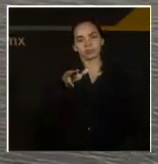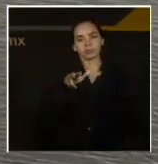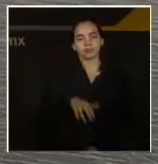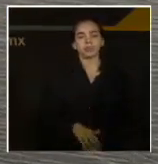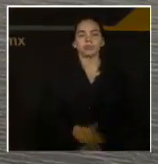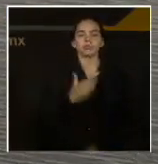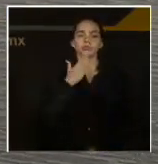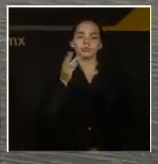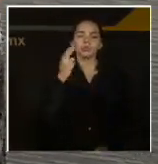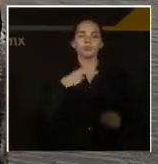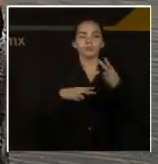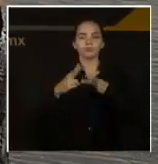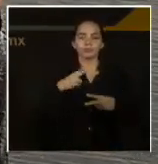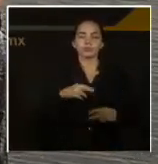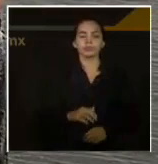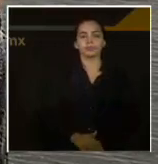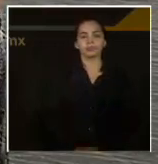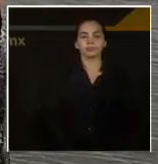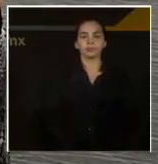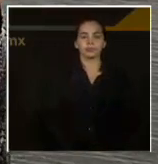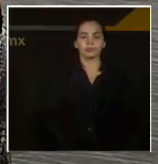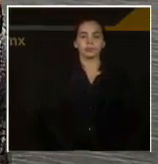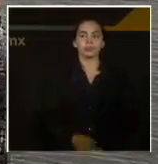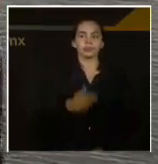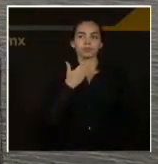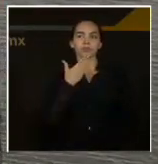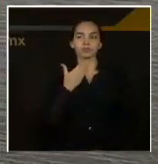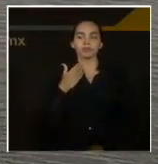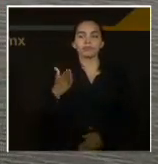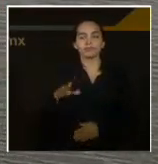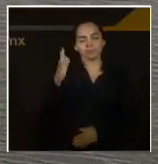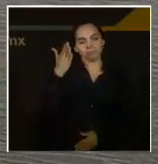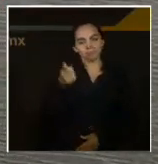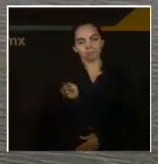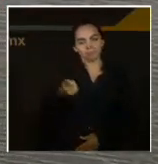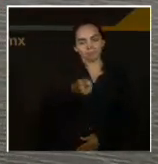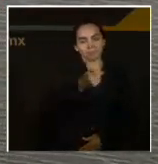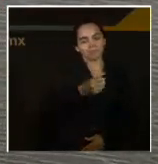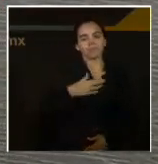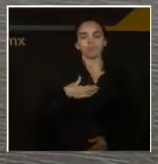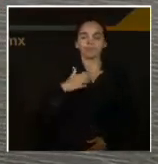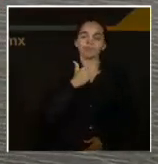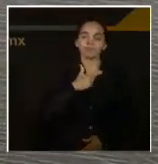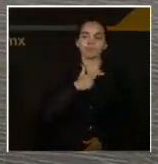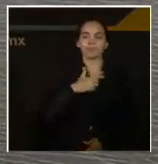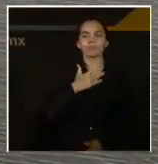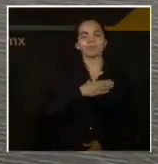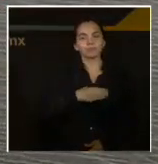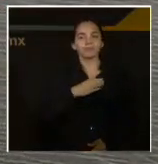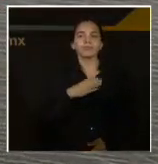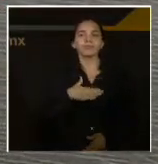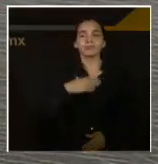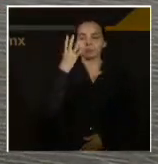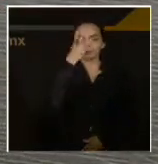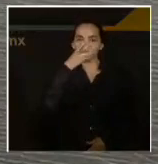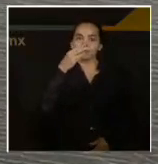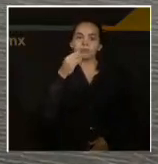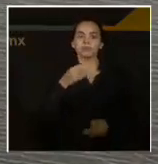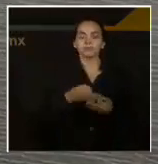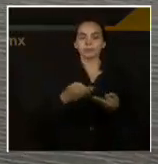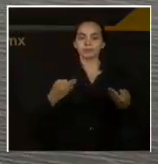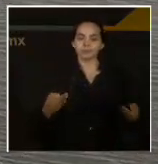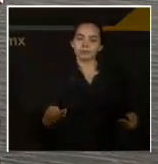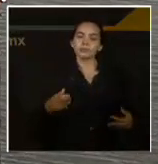Nuestra anfitriona. Muchísimas gracias. Gusto estar aquí. Hola, Marisa, ¿cómo estás? Saludos para todos, muy contento de estar aquí en esta bella tierra, en esta blanca